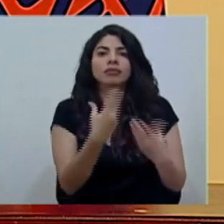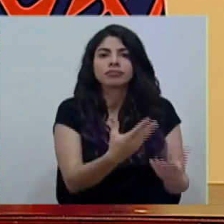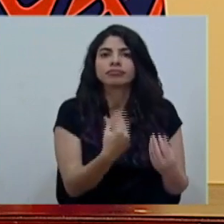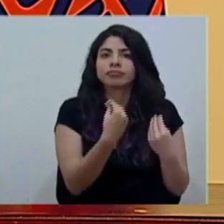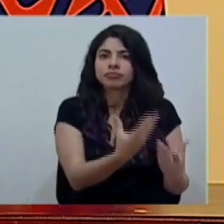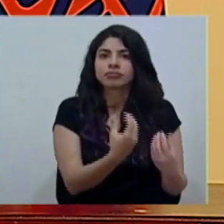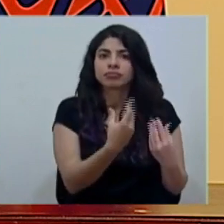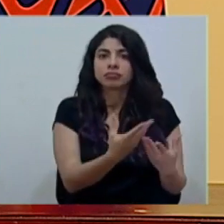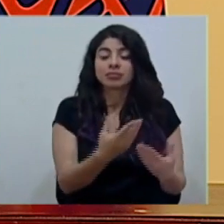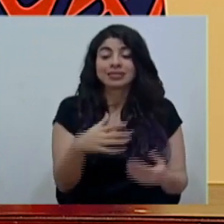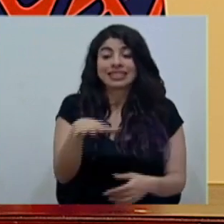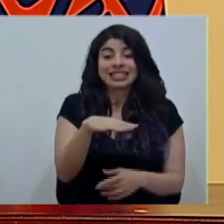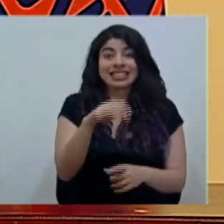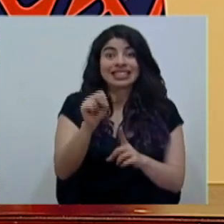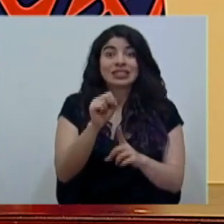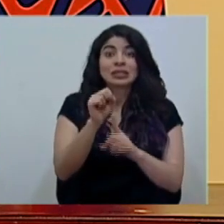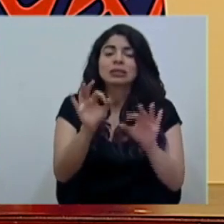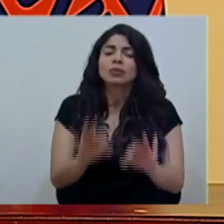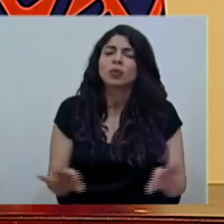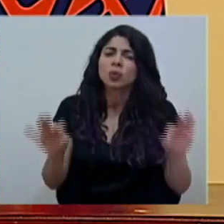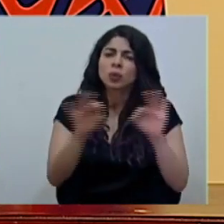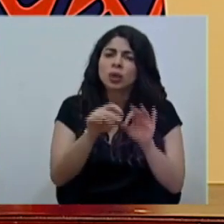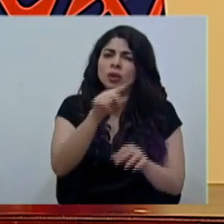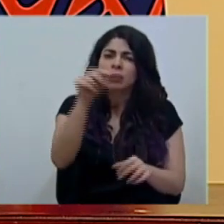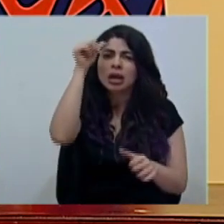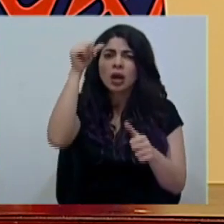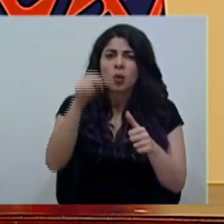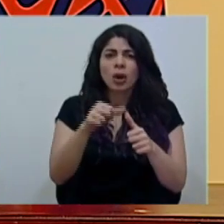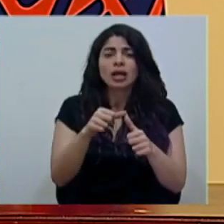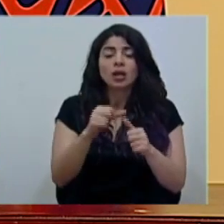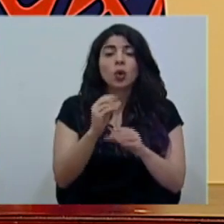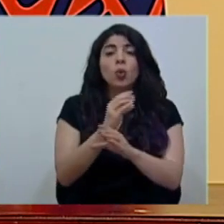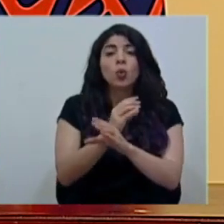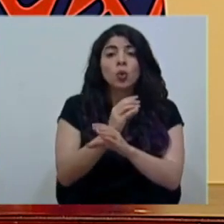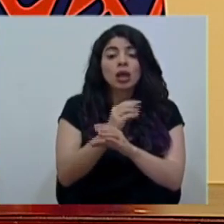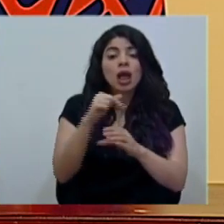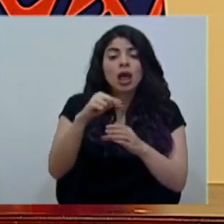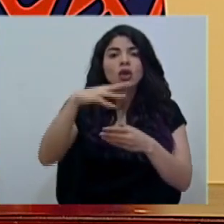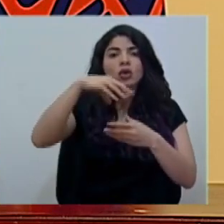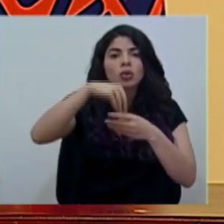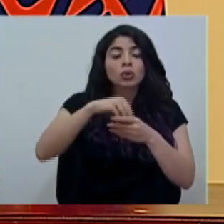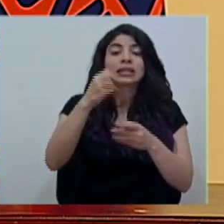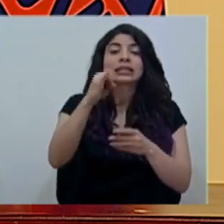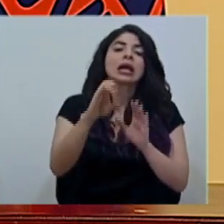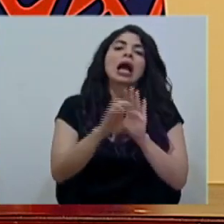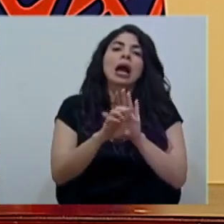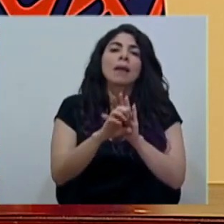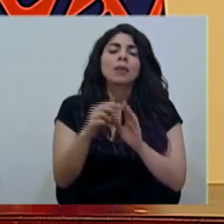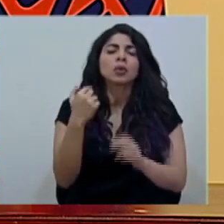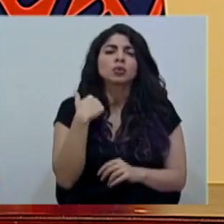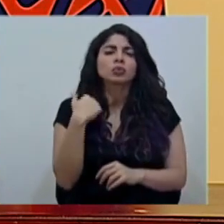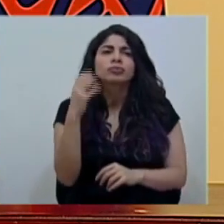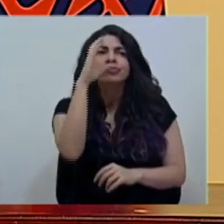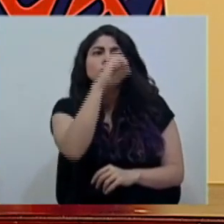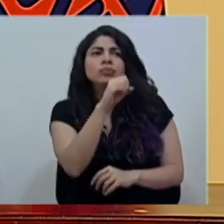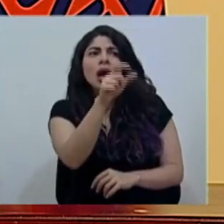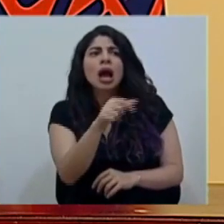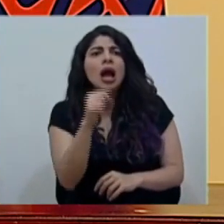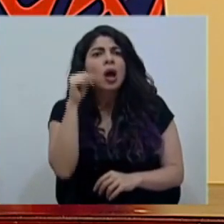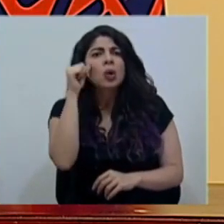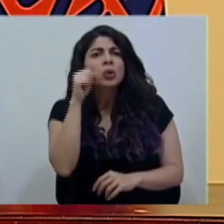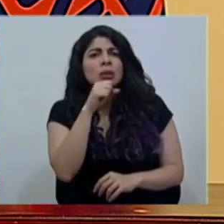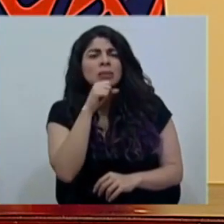Ante esto es muy importante recordar que como parte del cuidado, si yo documento que el adulto mayor no